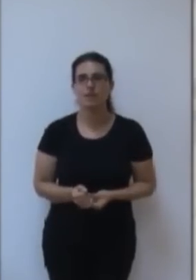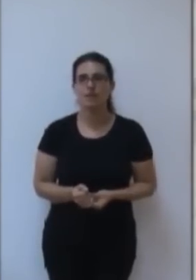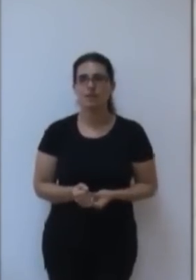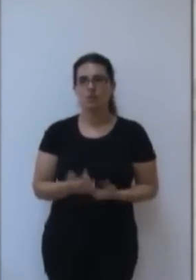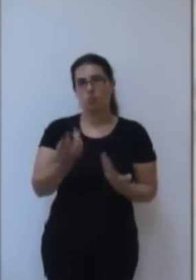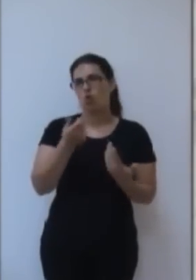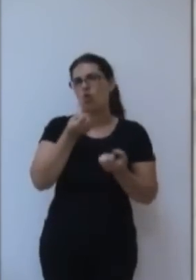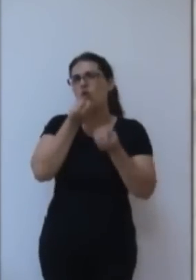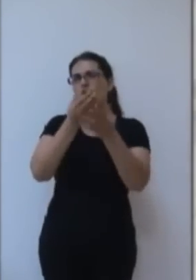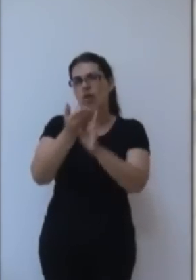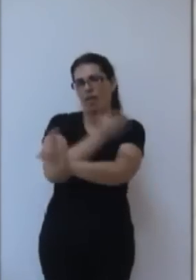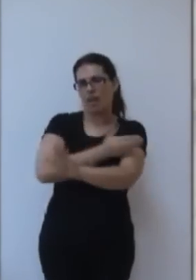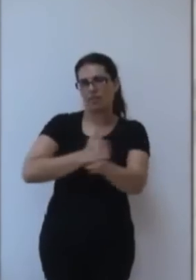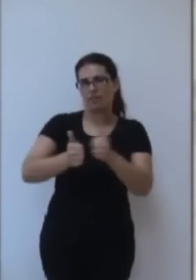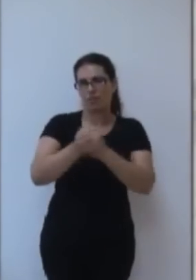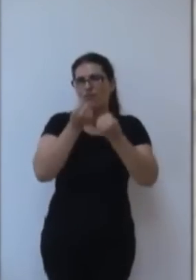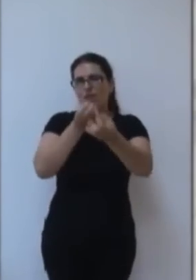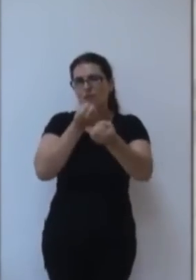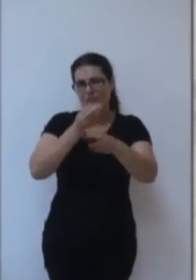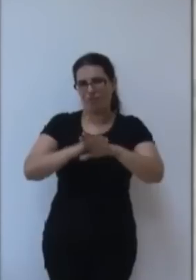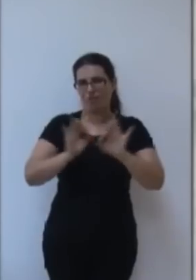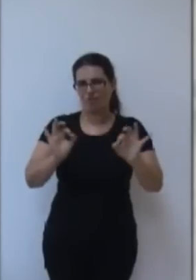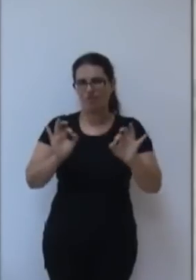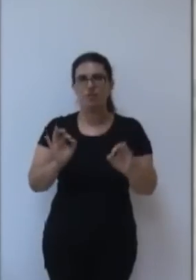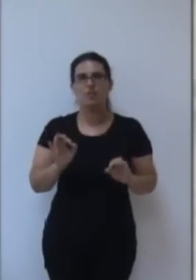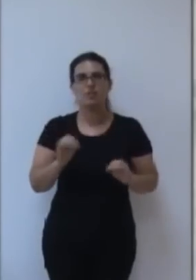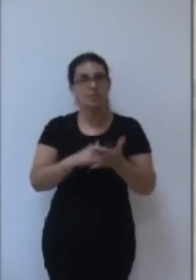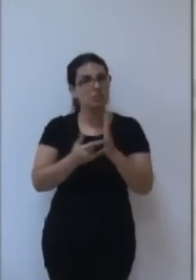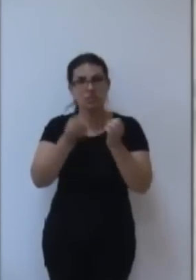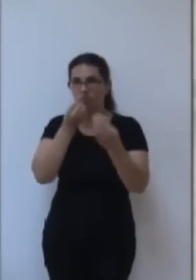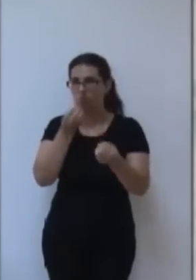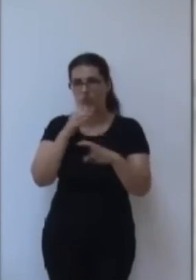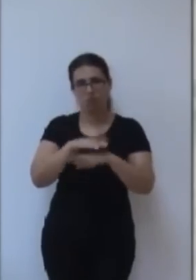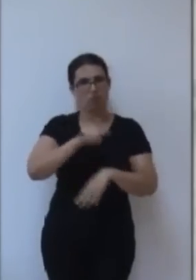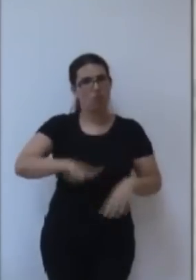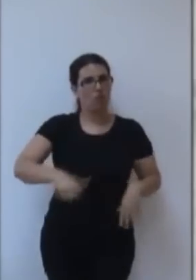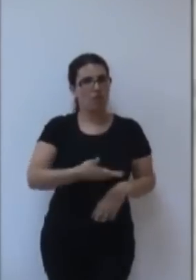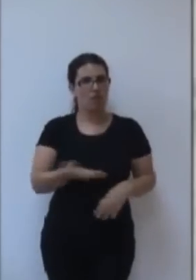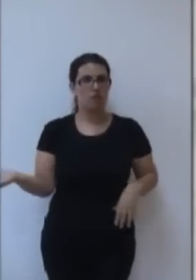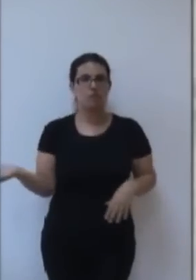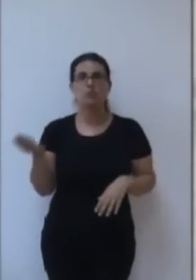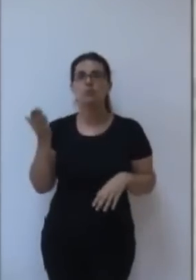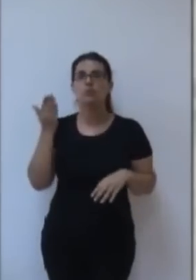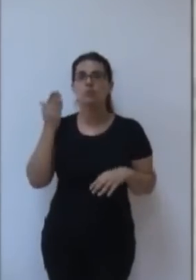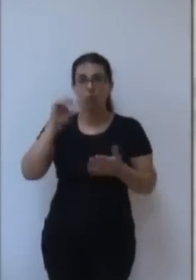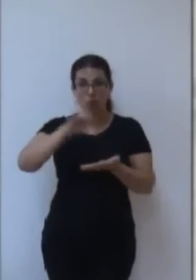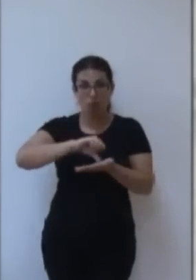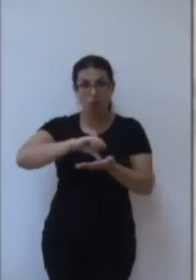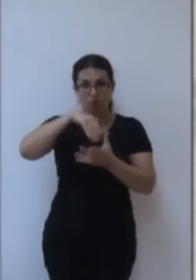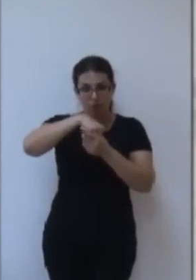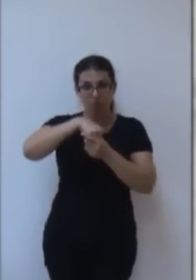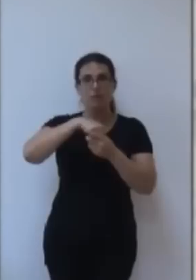como avance, ¿no? Pues son sistemas de información al ciudadano. Al final la ciudad tiene